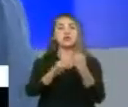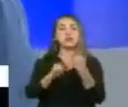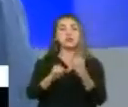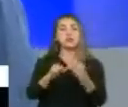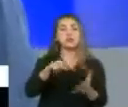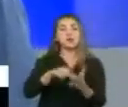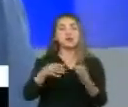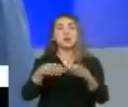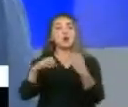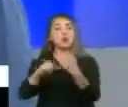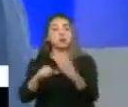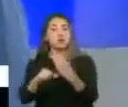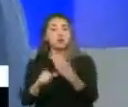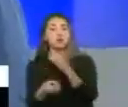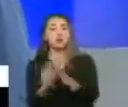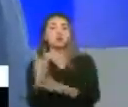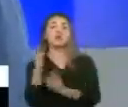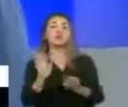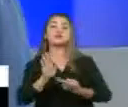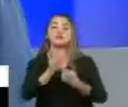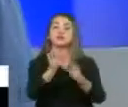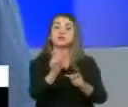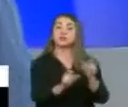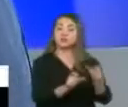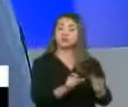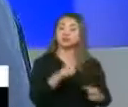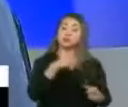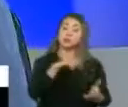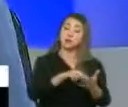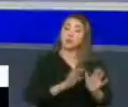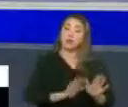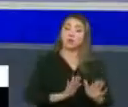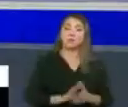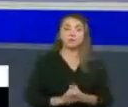desde la oposición surjan nuevas voces que los representen. Ahora,